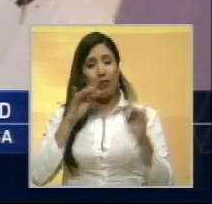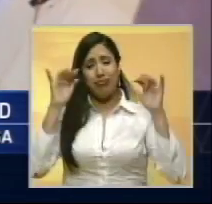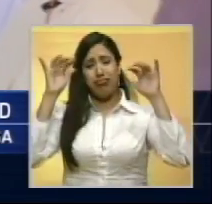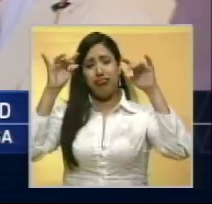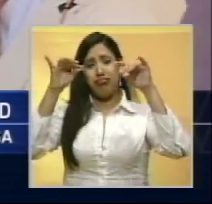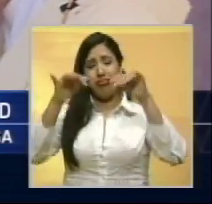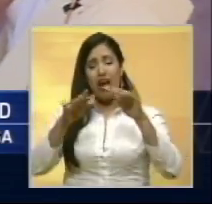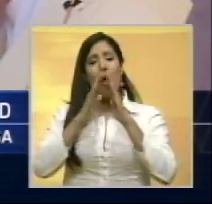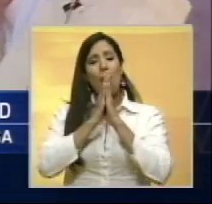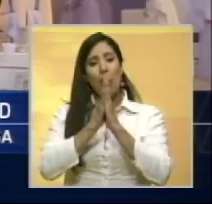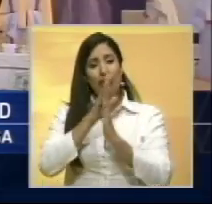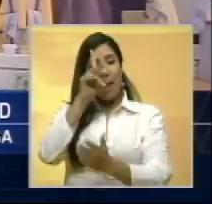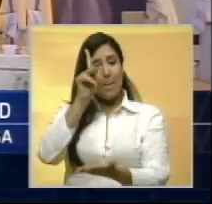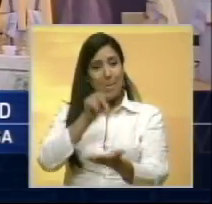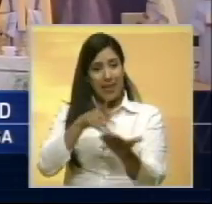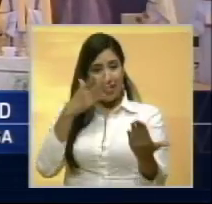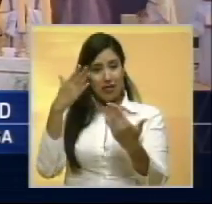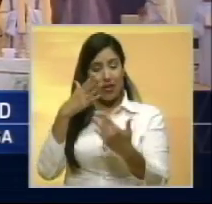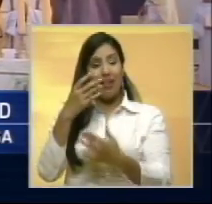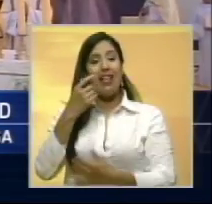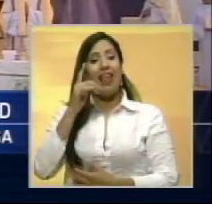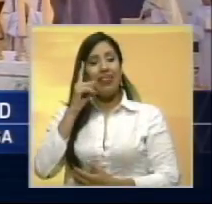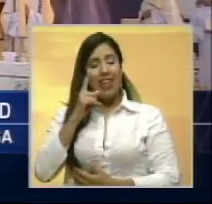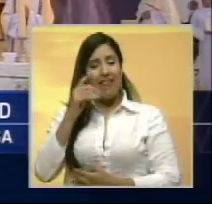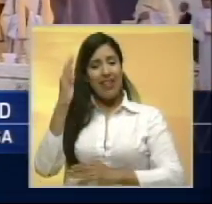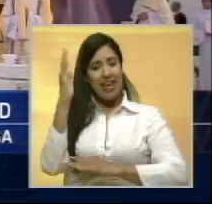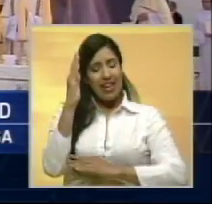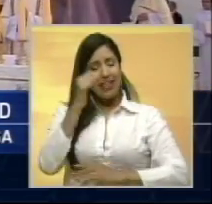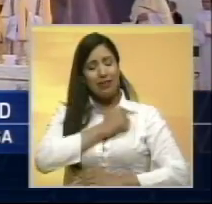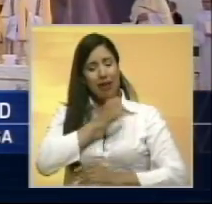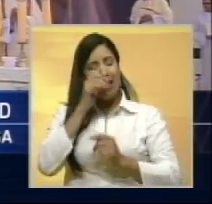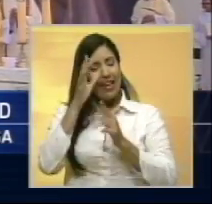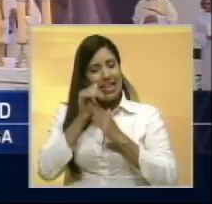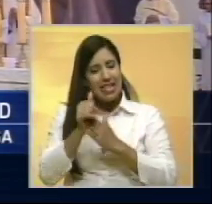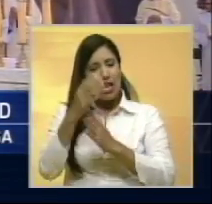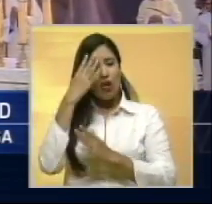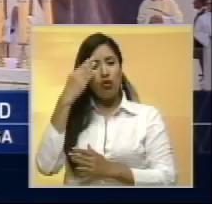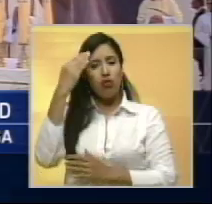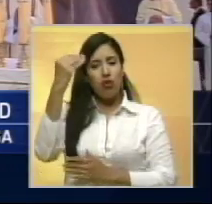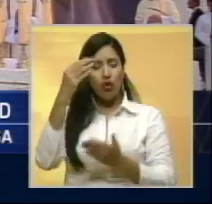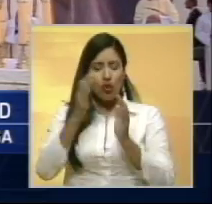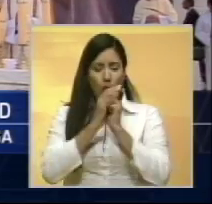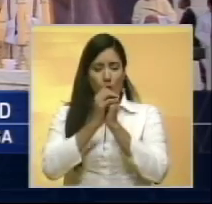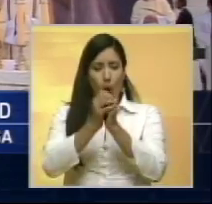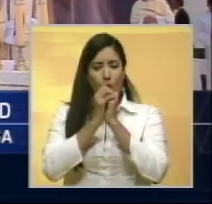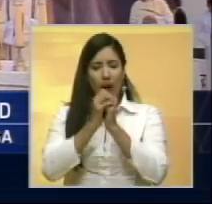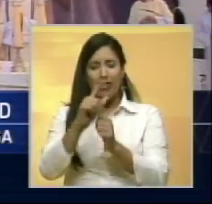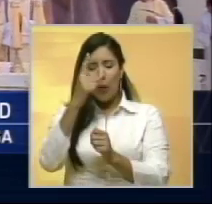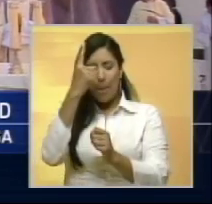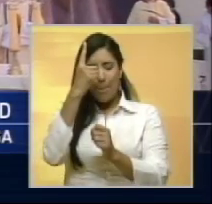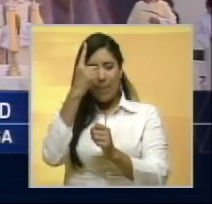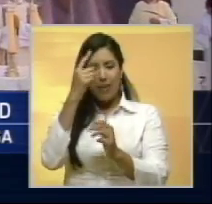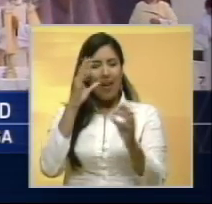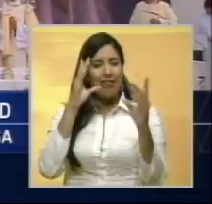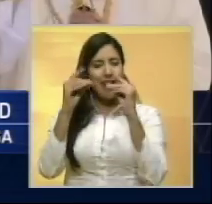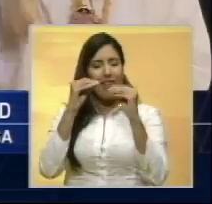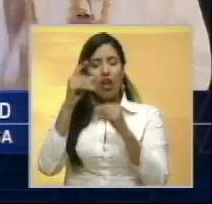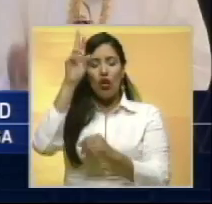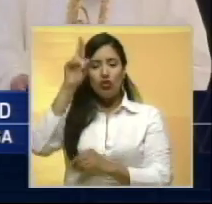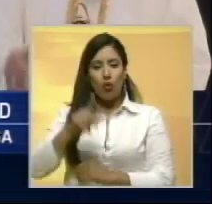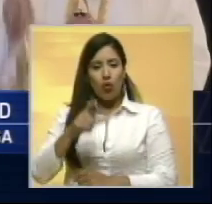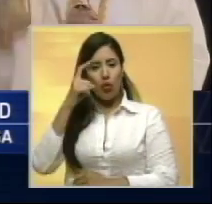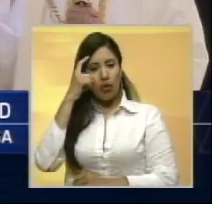Allí pidió a los asistentes que el Evangelio sea el navegador de sus vidas, así como sea la oración el primer chat de cada una